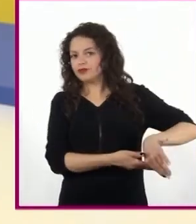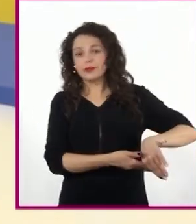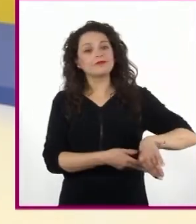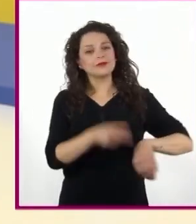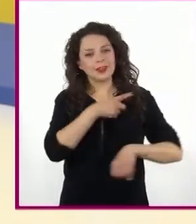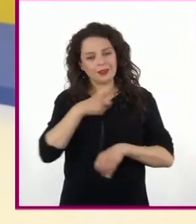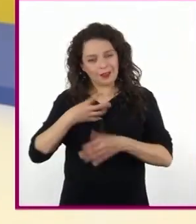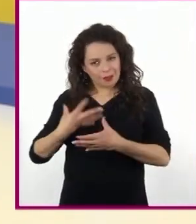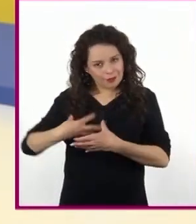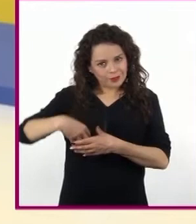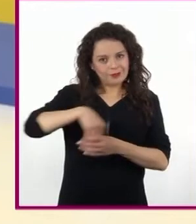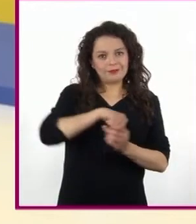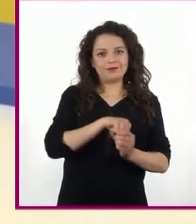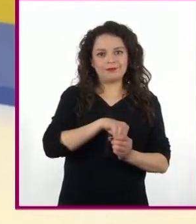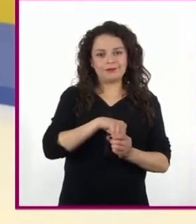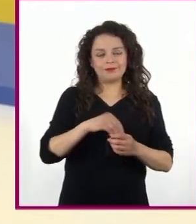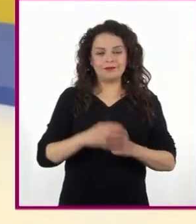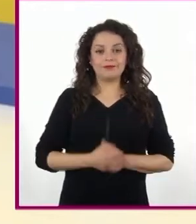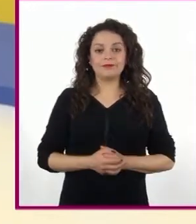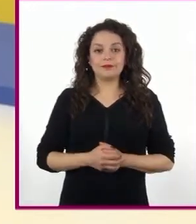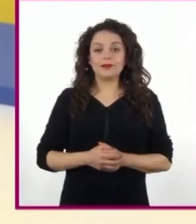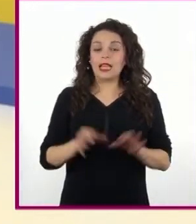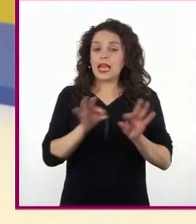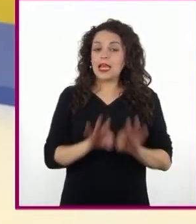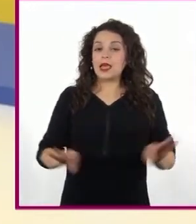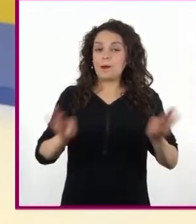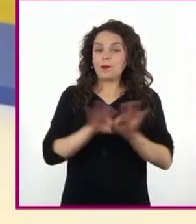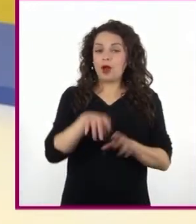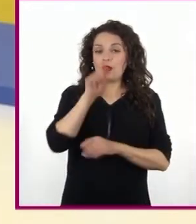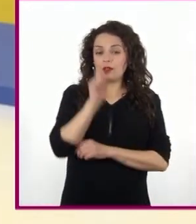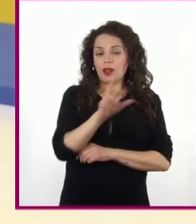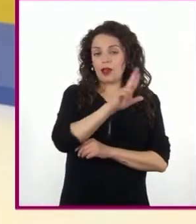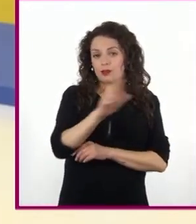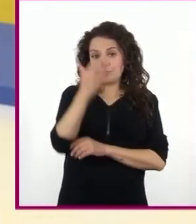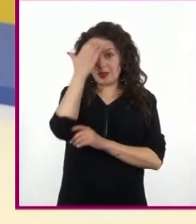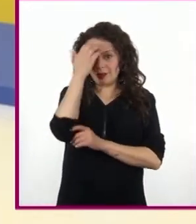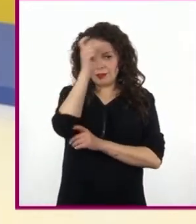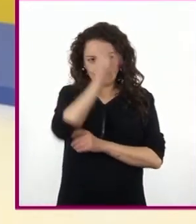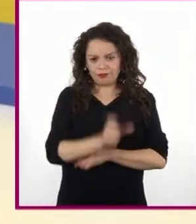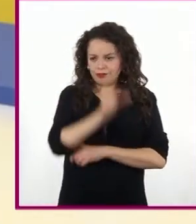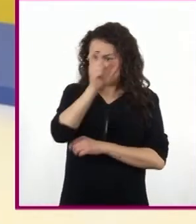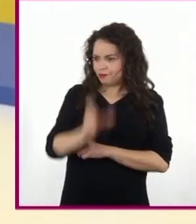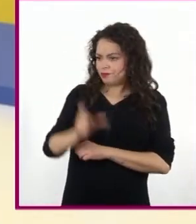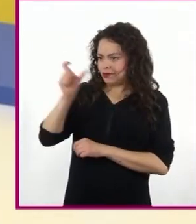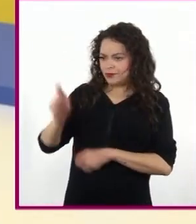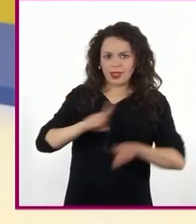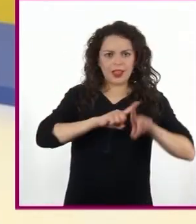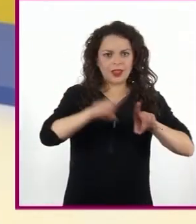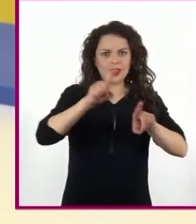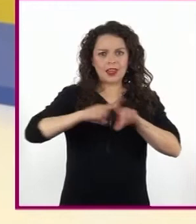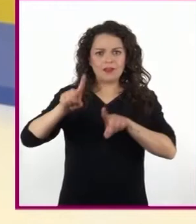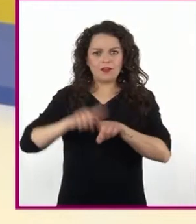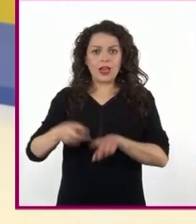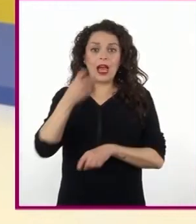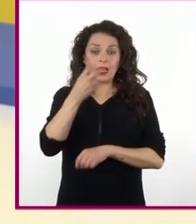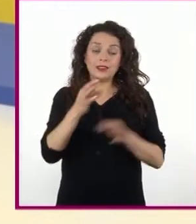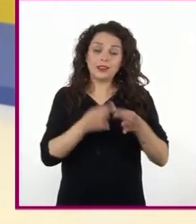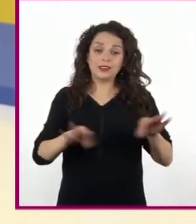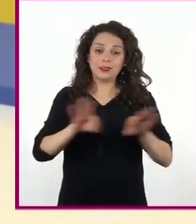un paso muy importante es justamente reconocer las diferencias, lo cual es un punto de partida para la